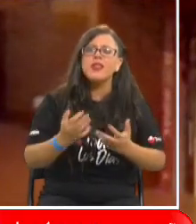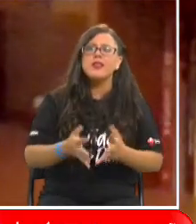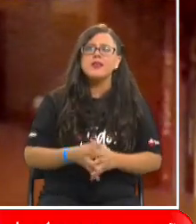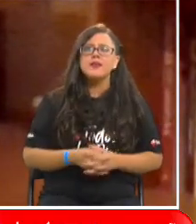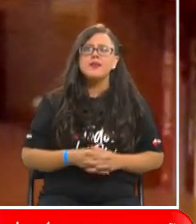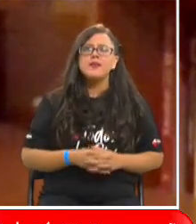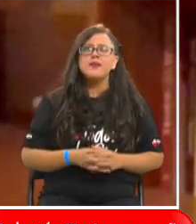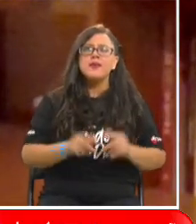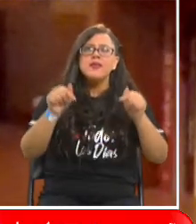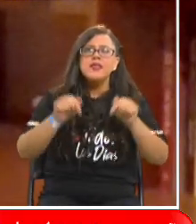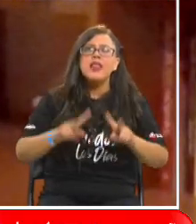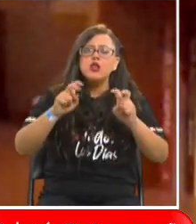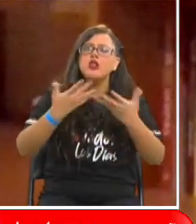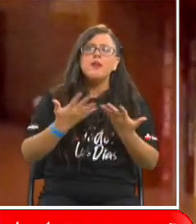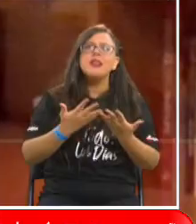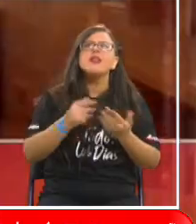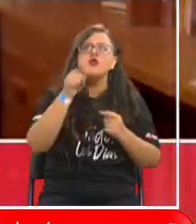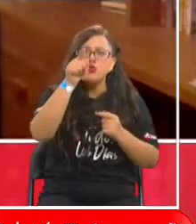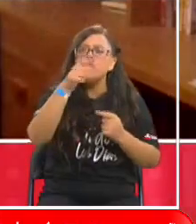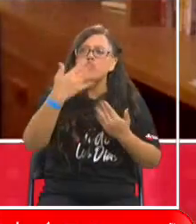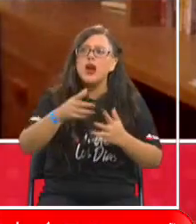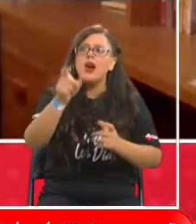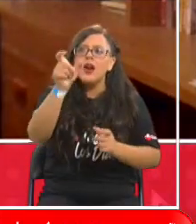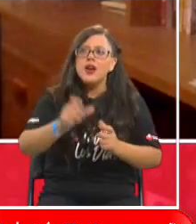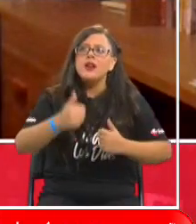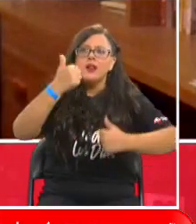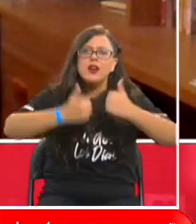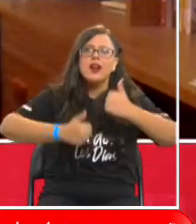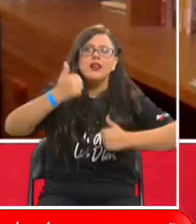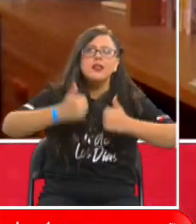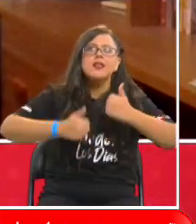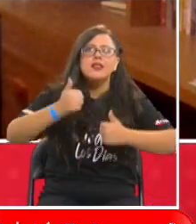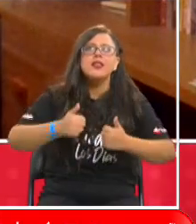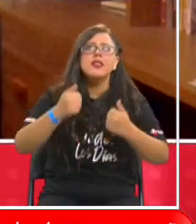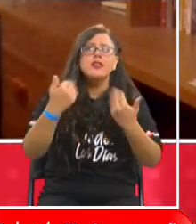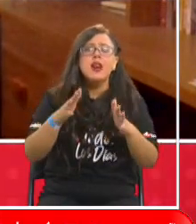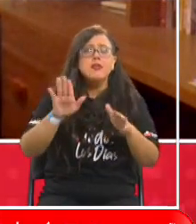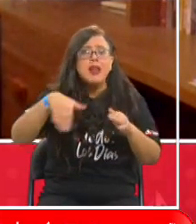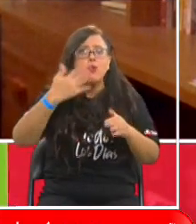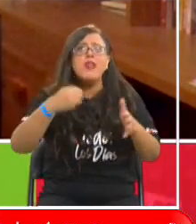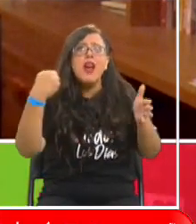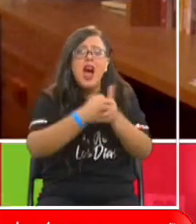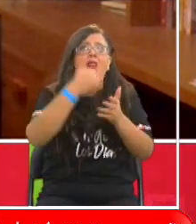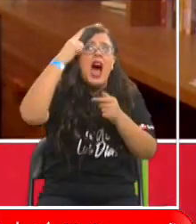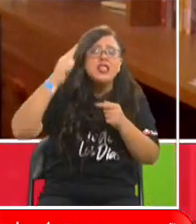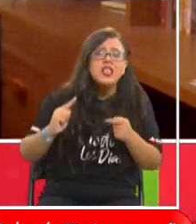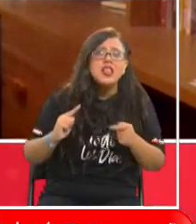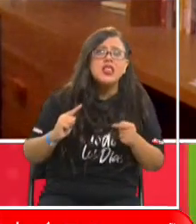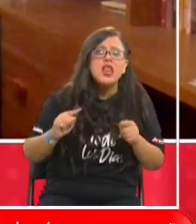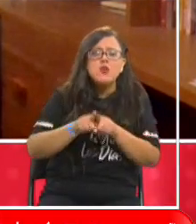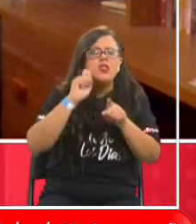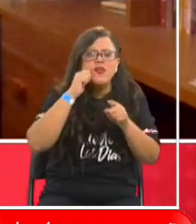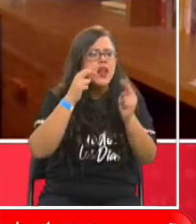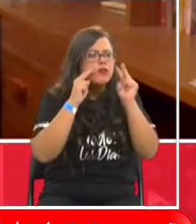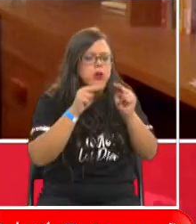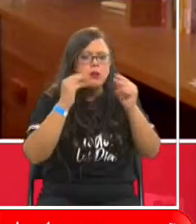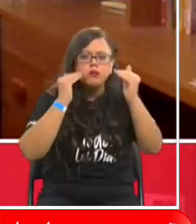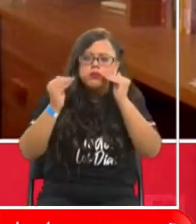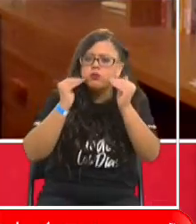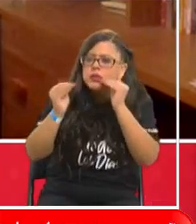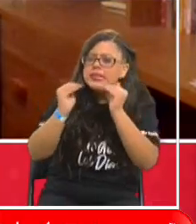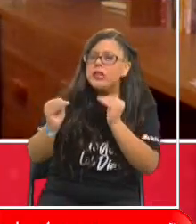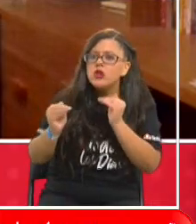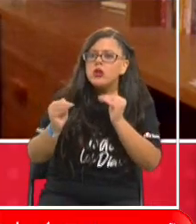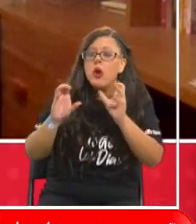Esto de ser una profesional de tú haber tenido este accidente y ver a tantos niños o